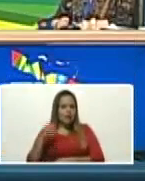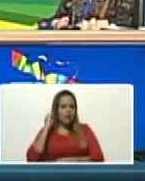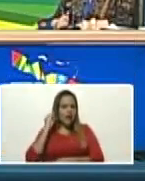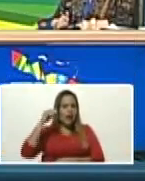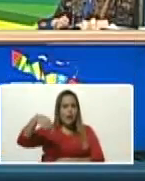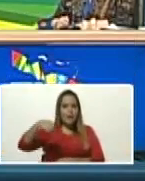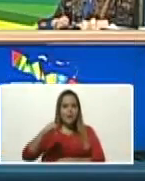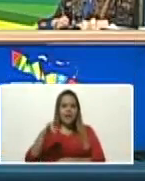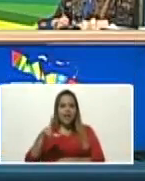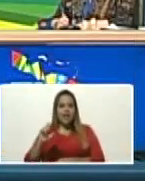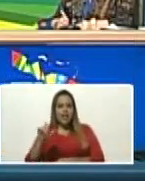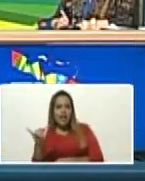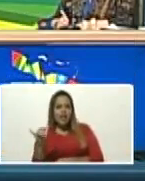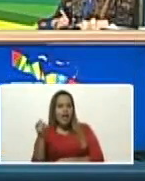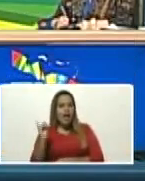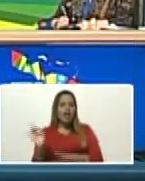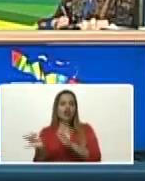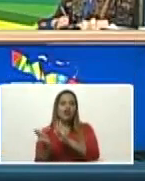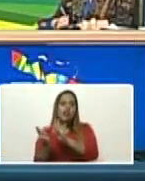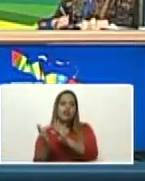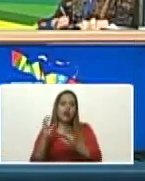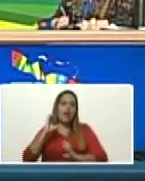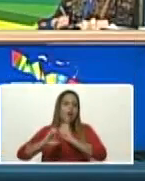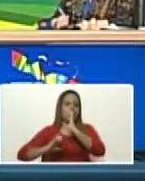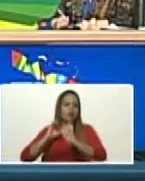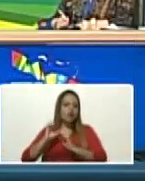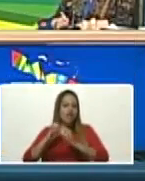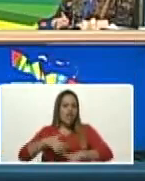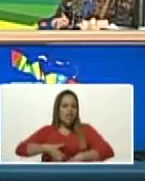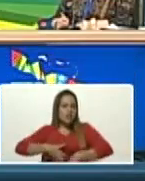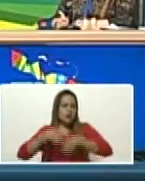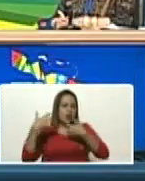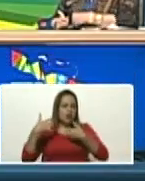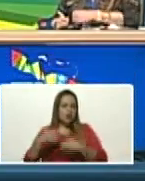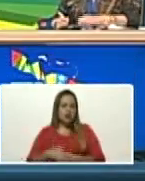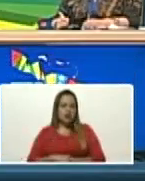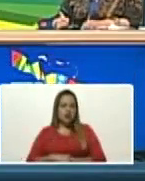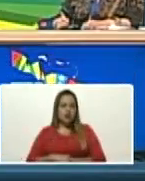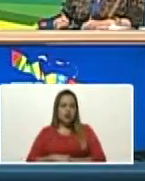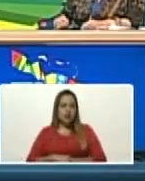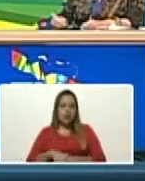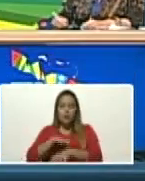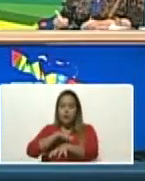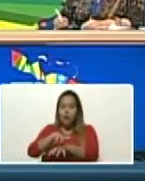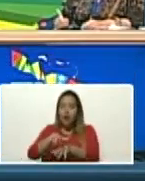que se ha conectado con las emociones y el odio de parte de la sociedad